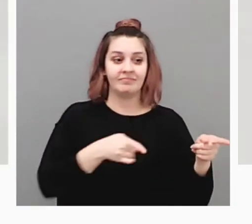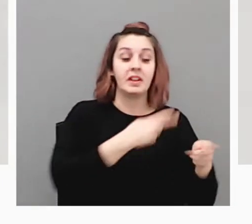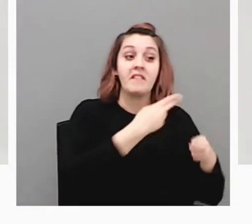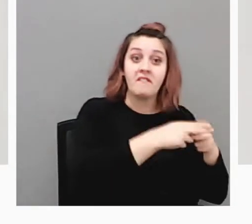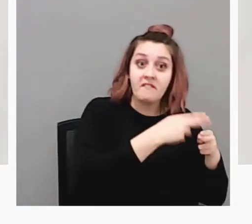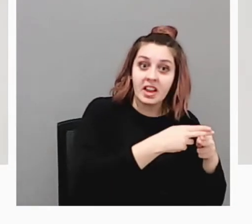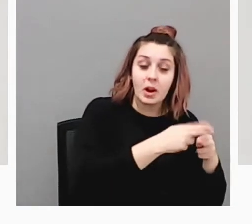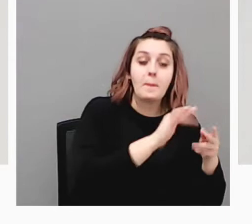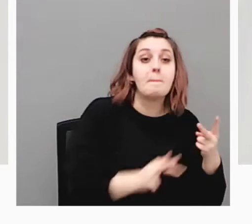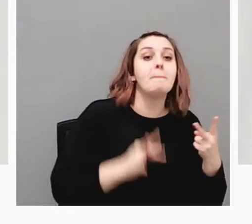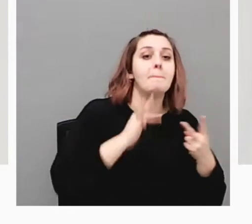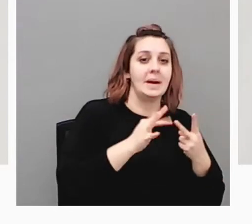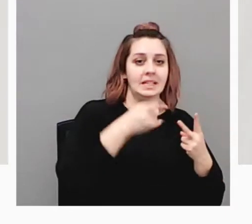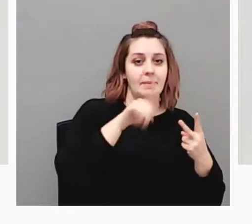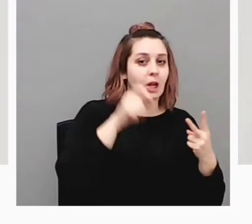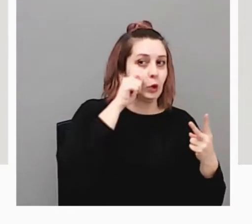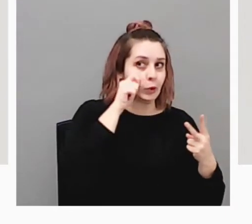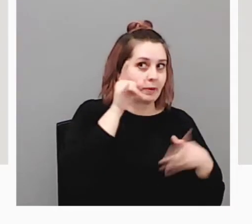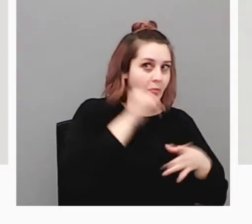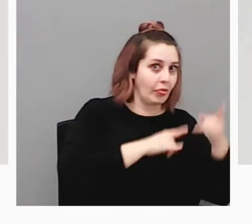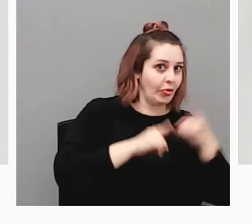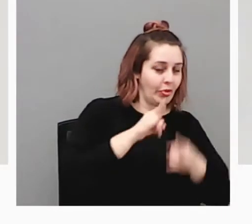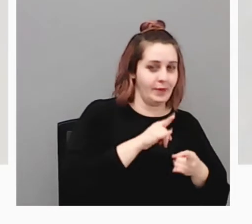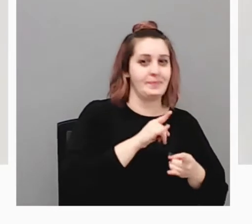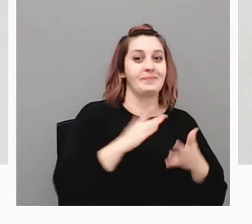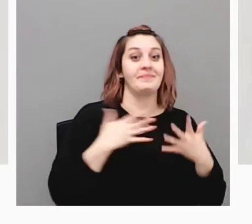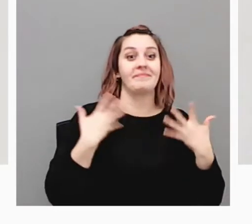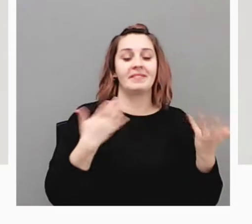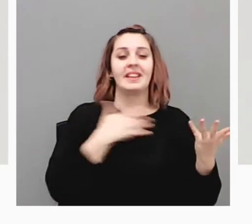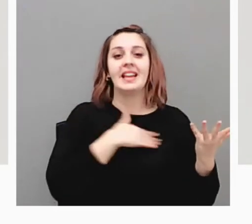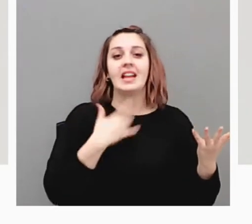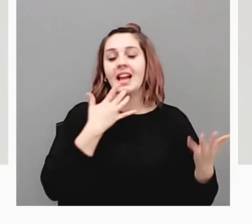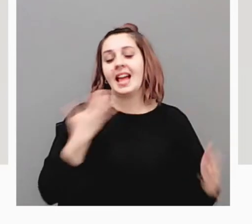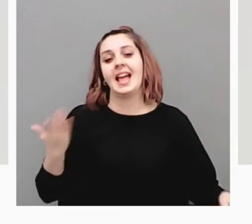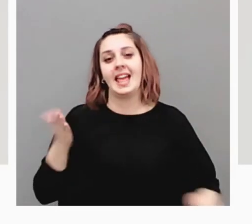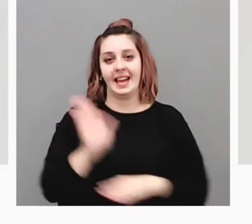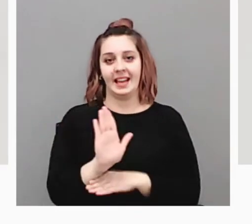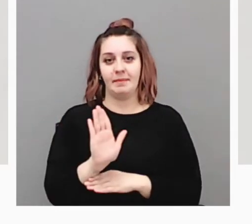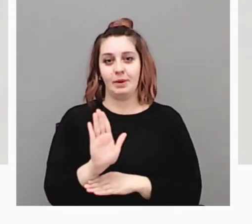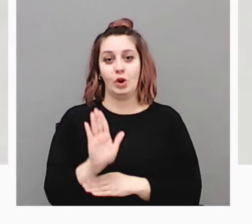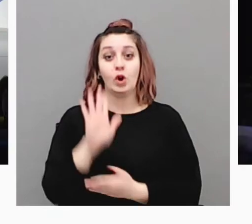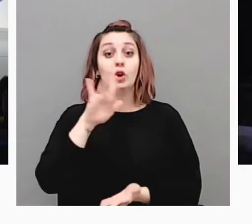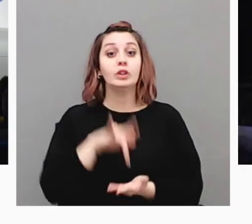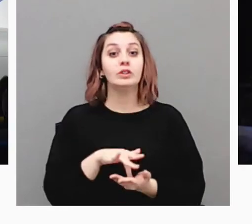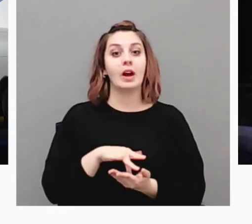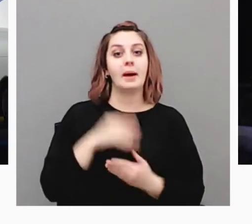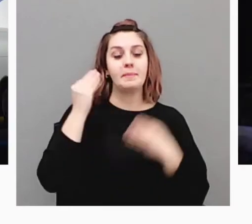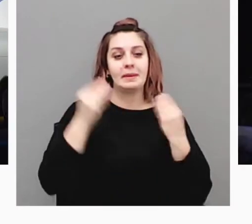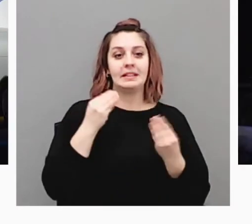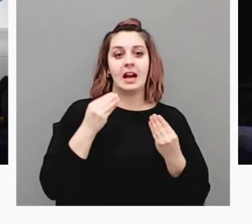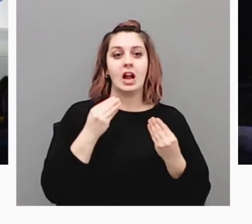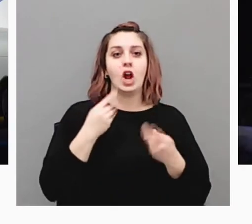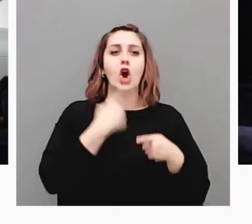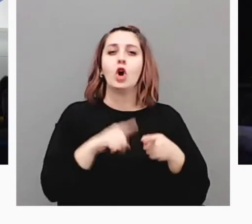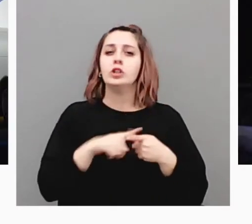produce también enoturismo y por tanto yo he querido traerlo aquí como ejemplo de lo que podríamos considerar buenas prácticas